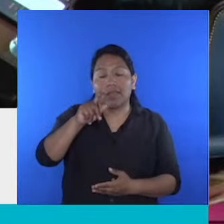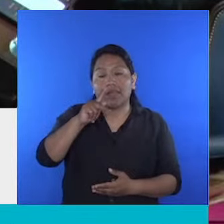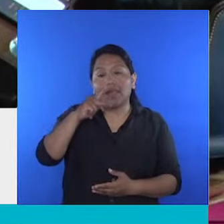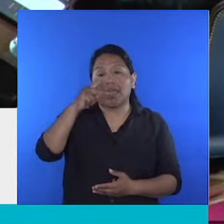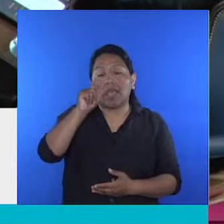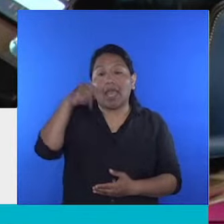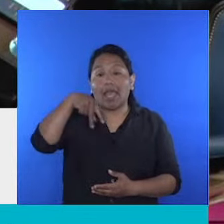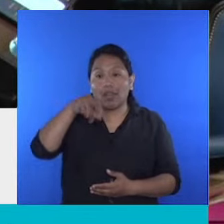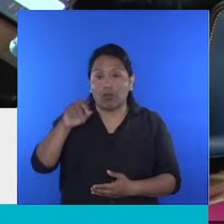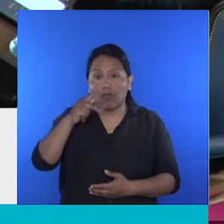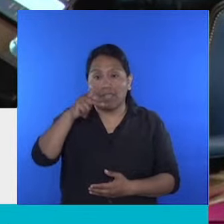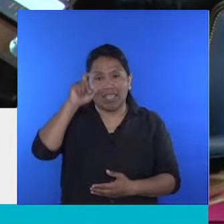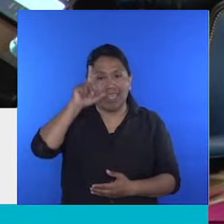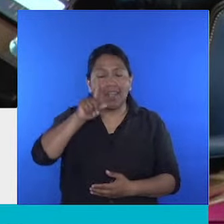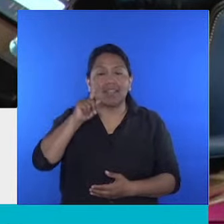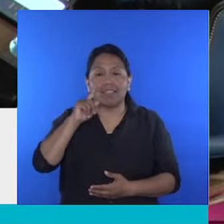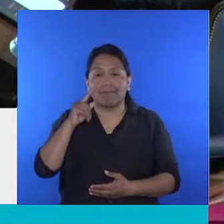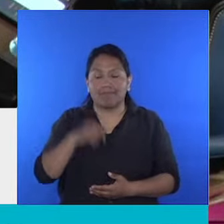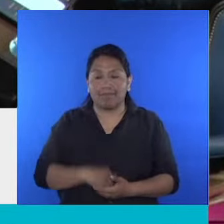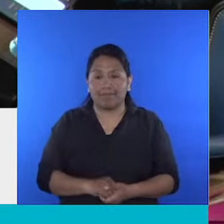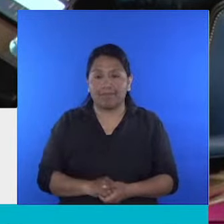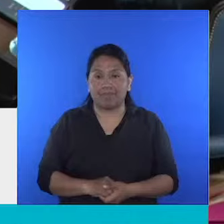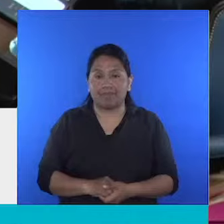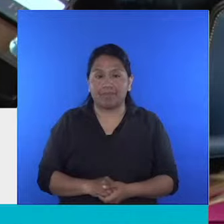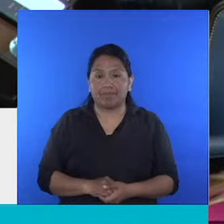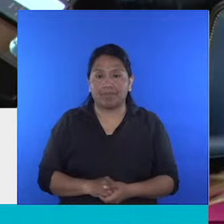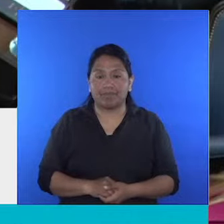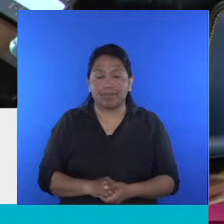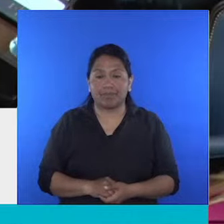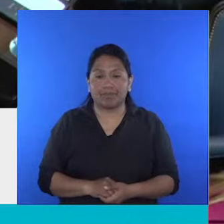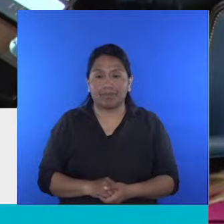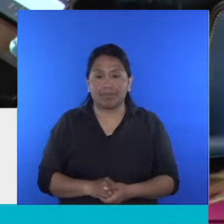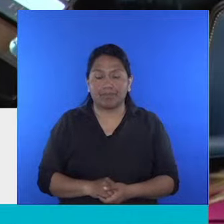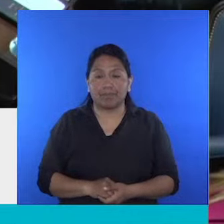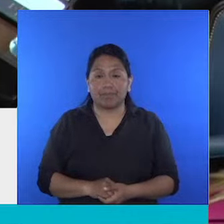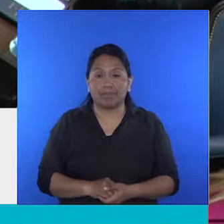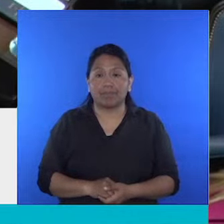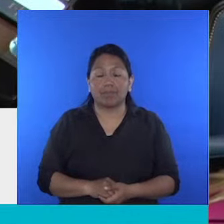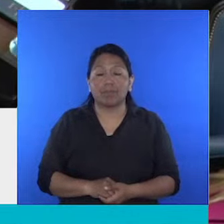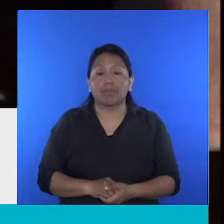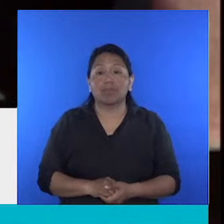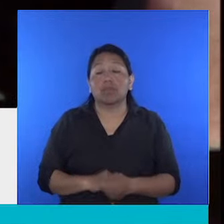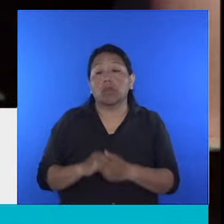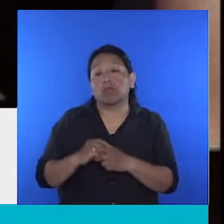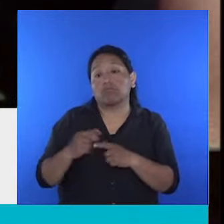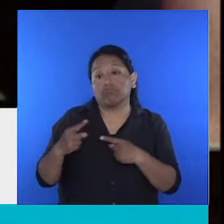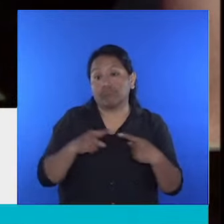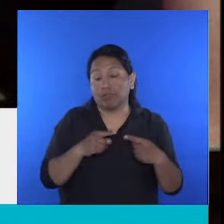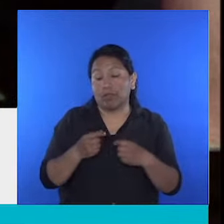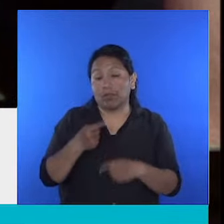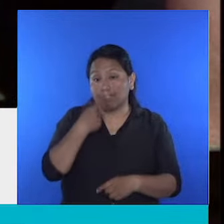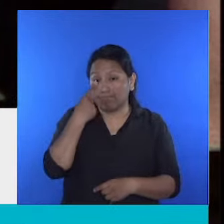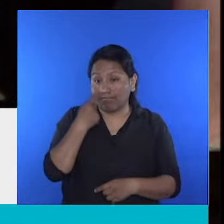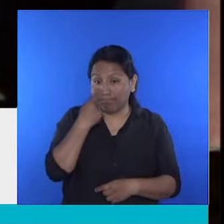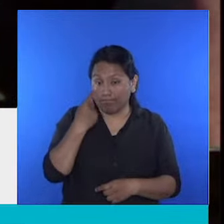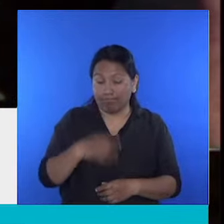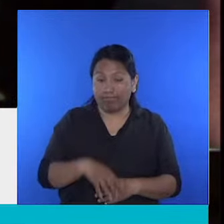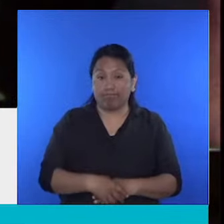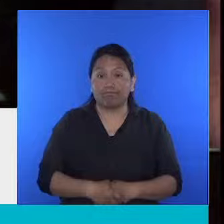Gracias señor presidente Bueno un debate por demás interesante creo